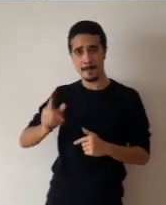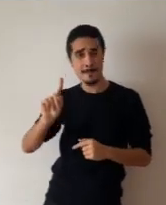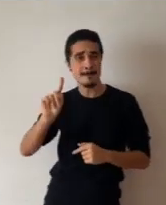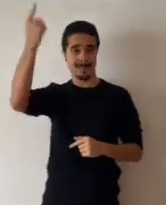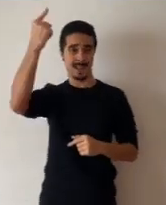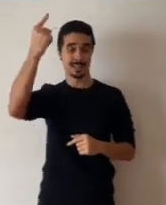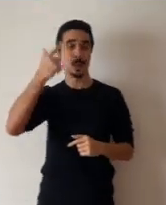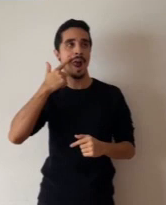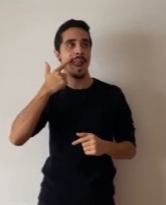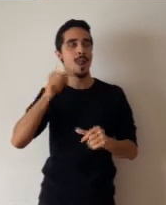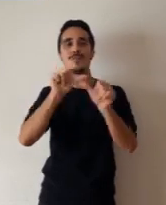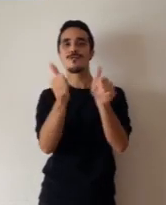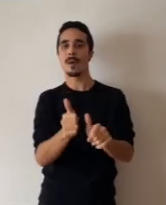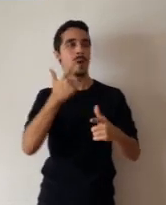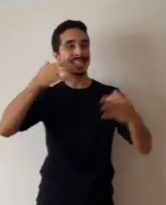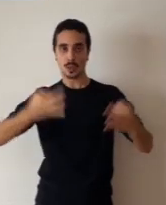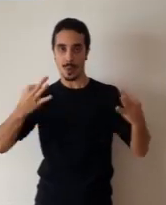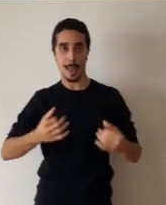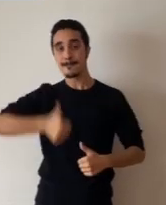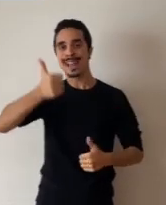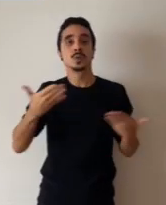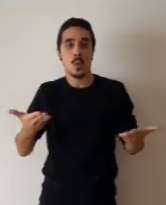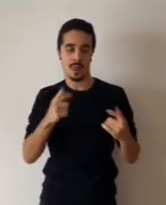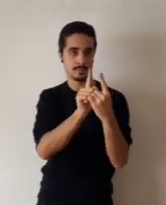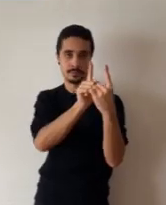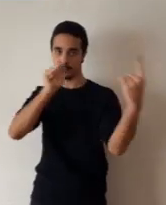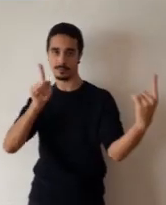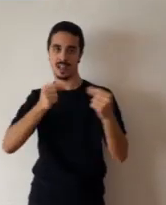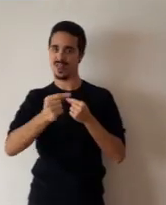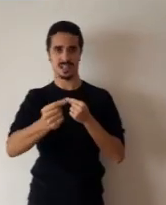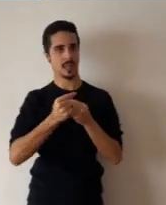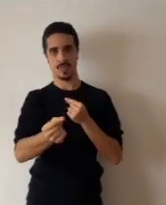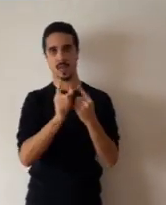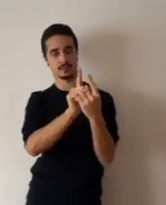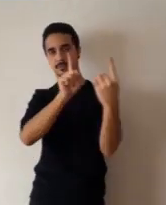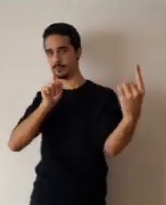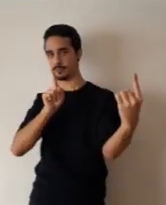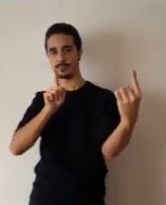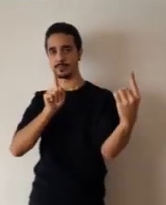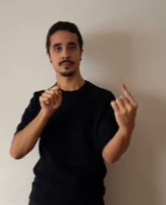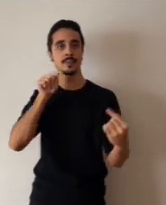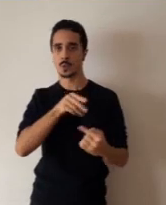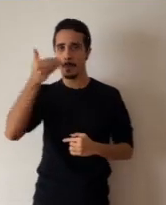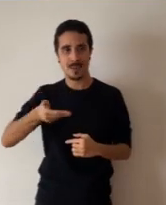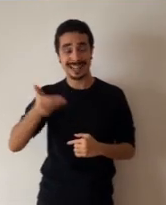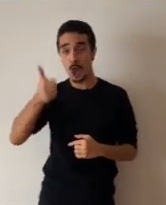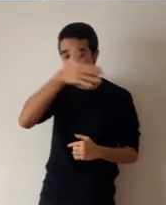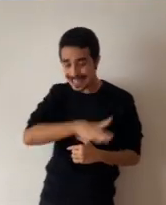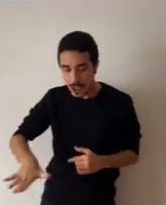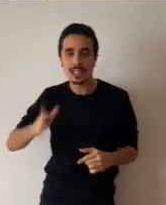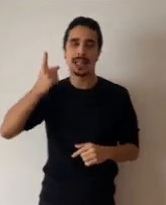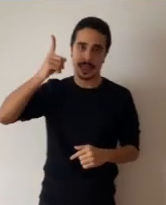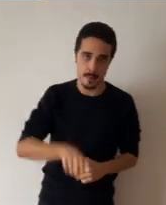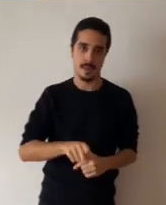más importante y la medida de seguridad mejor es el distanciamiento. Hay que intentar mantenerse distanciados, y con